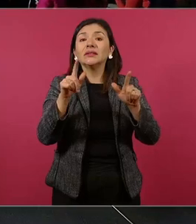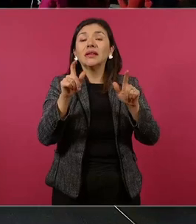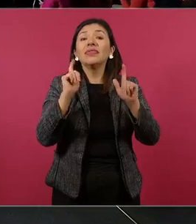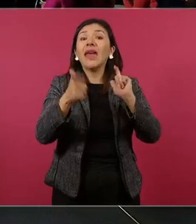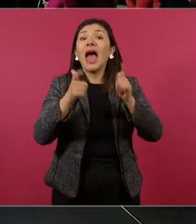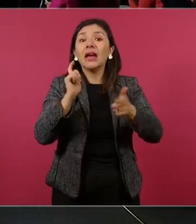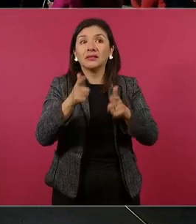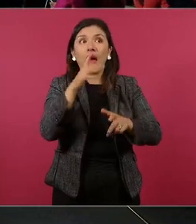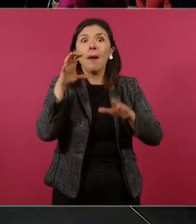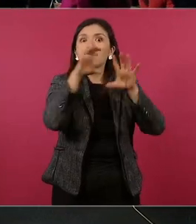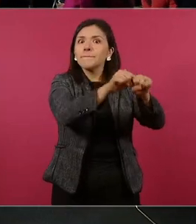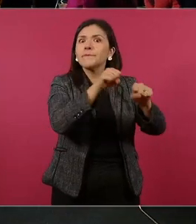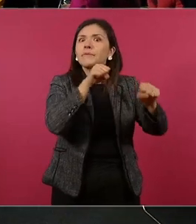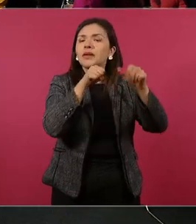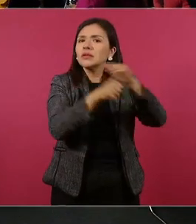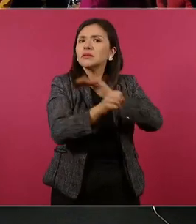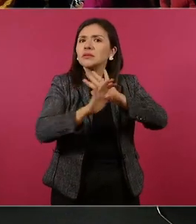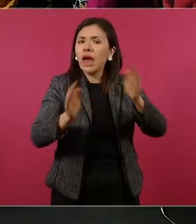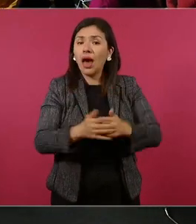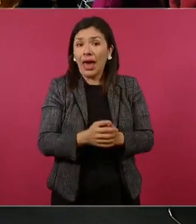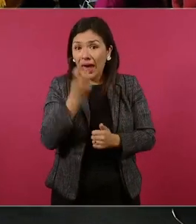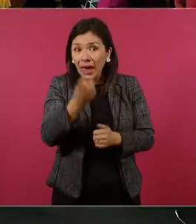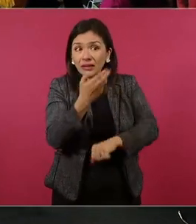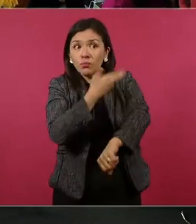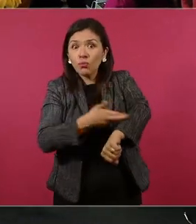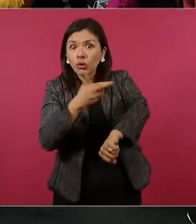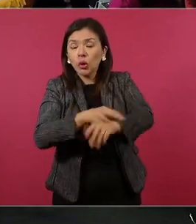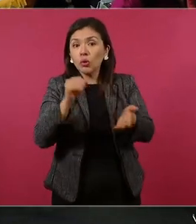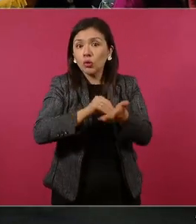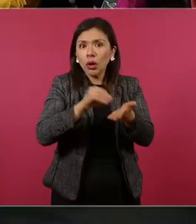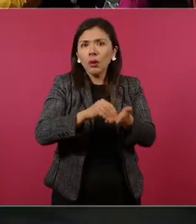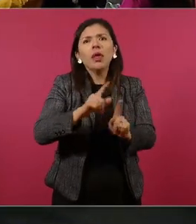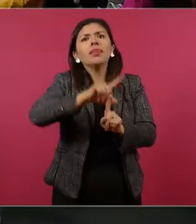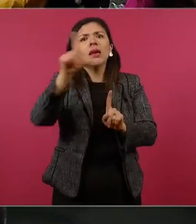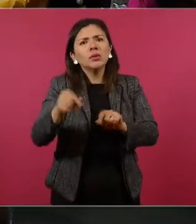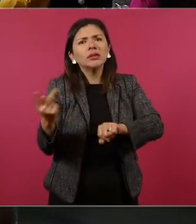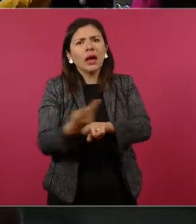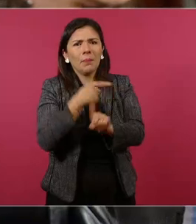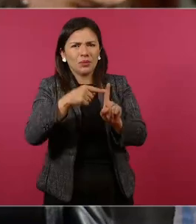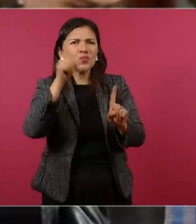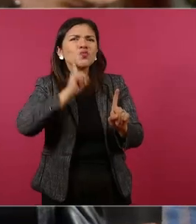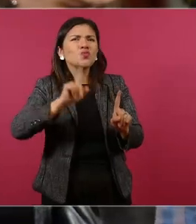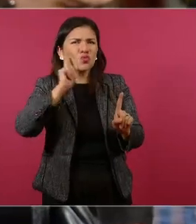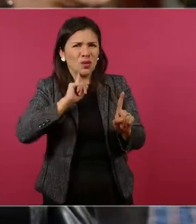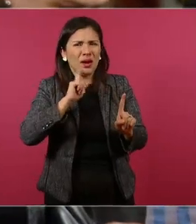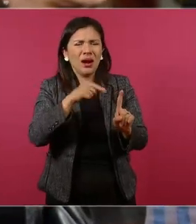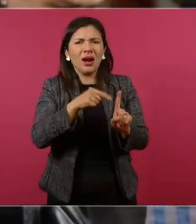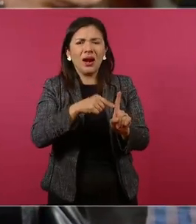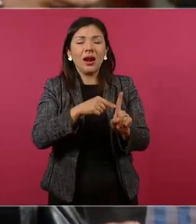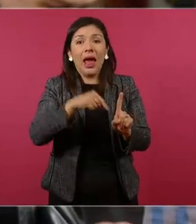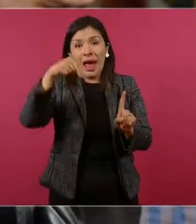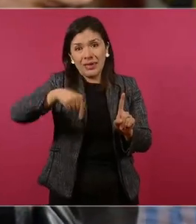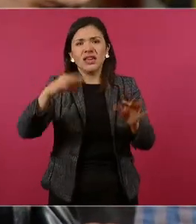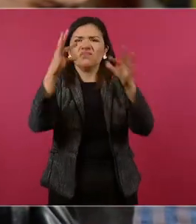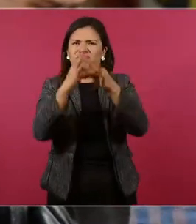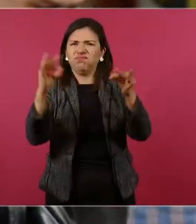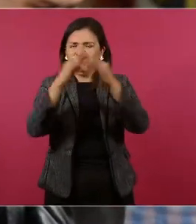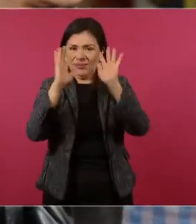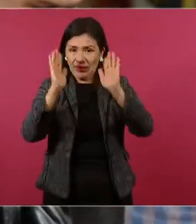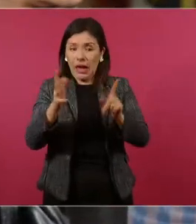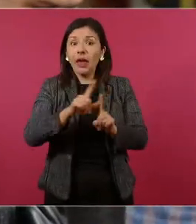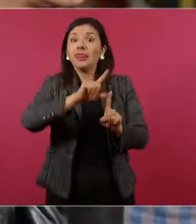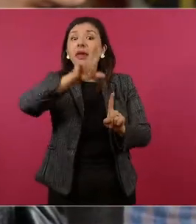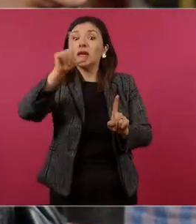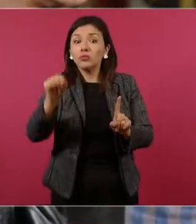presidente está en proceso eso y lo que sobrevino para esta muchacha después de que fue pronunciada aquí en la mañanera fue un